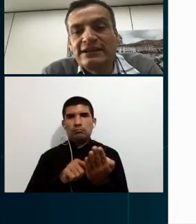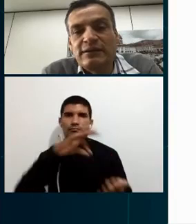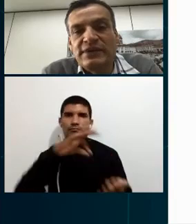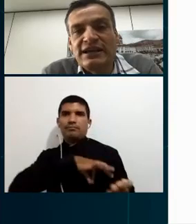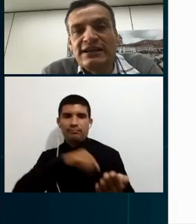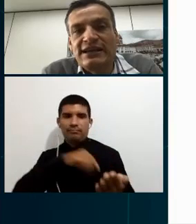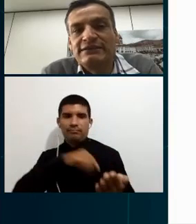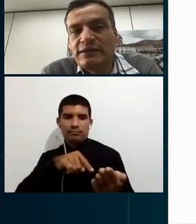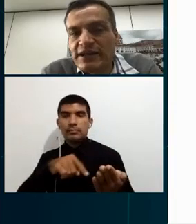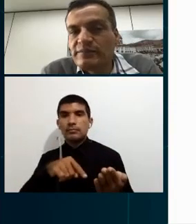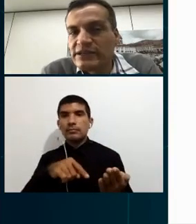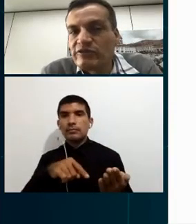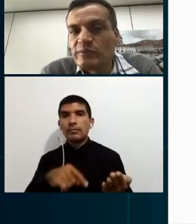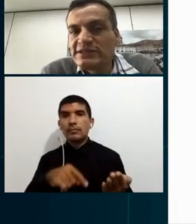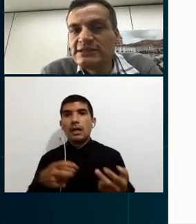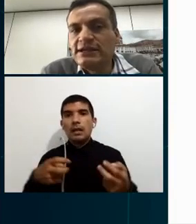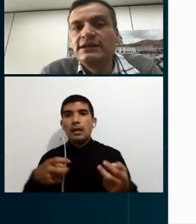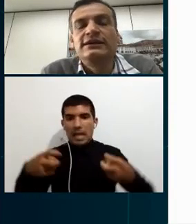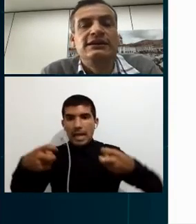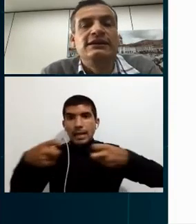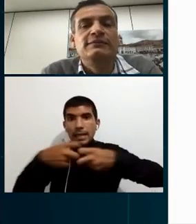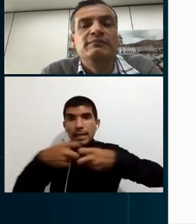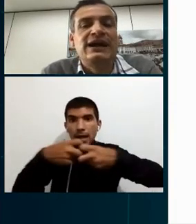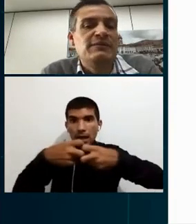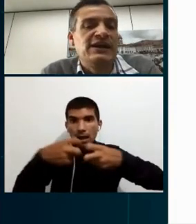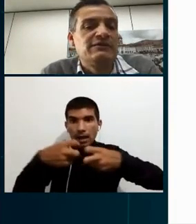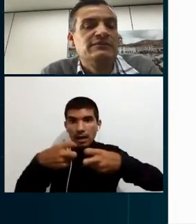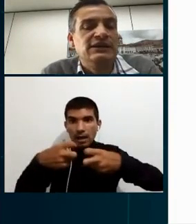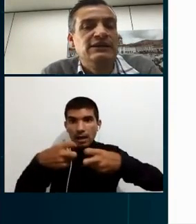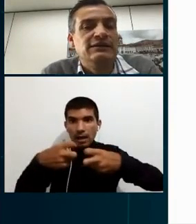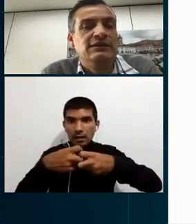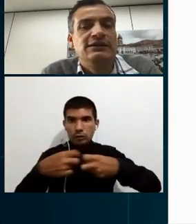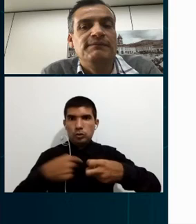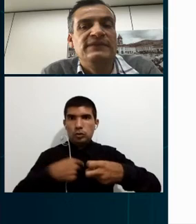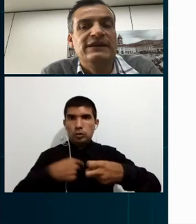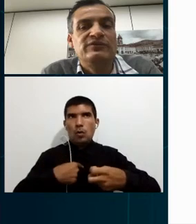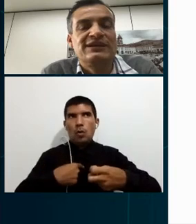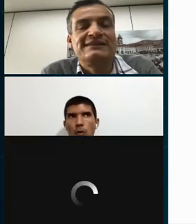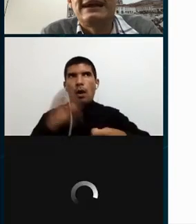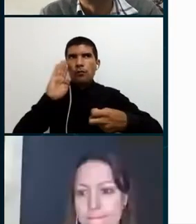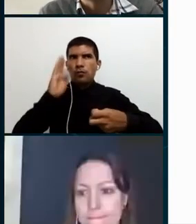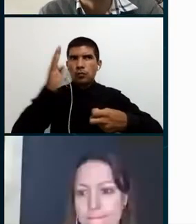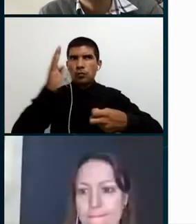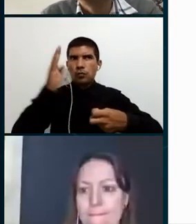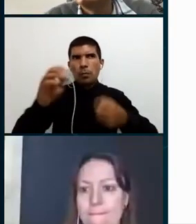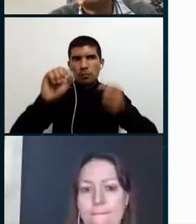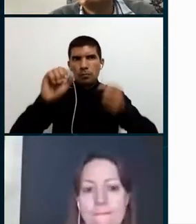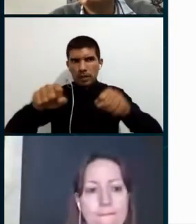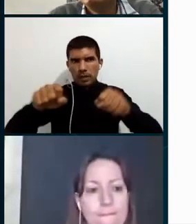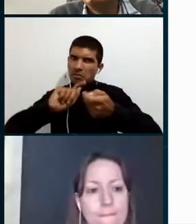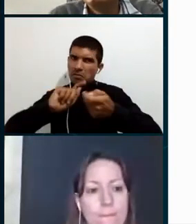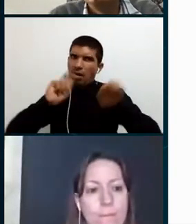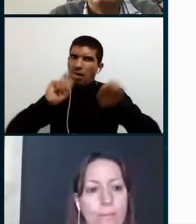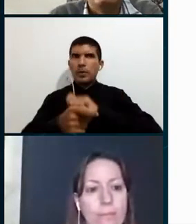conectarse e intercambiar energía. El tema de las plataformas va a cambiar y digamos que está cambiando